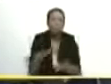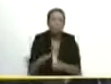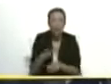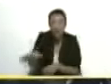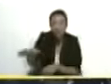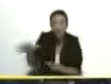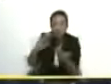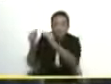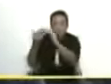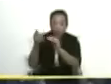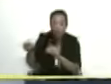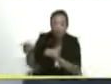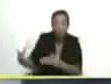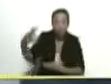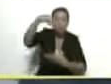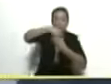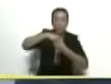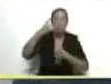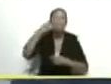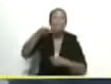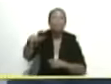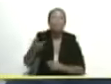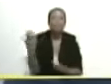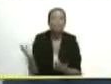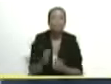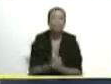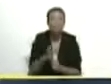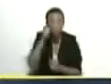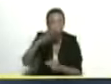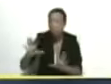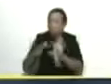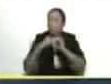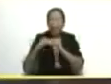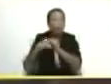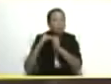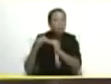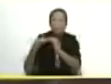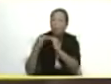Así debe ser el concepto. Somos pueblo.